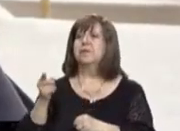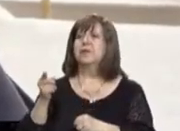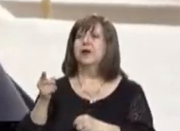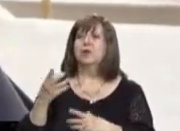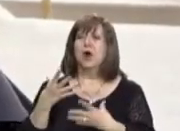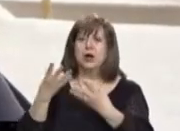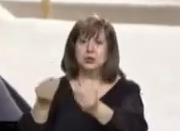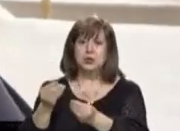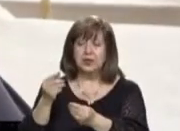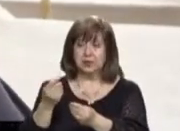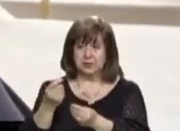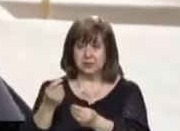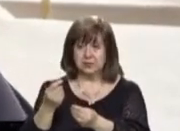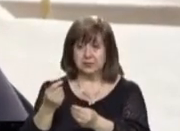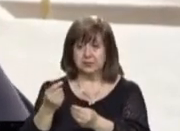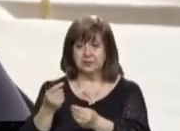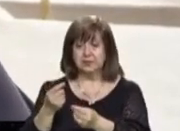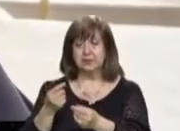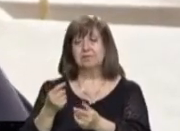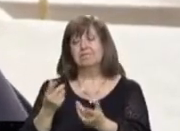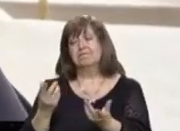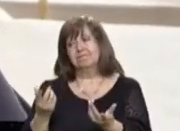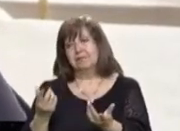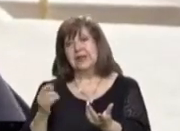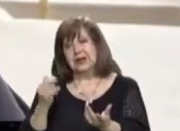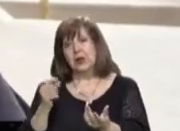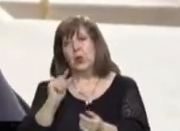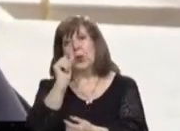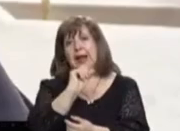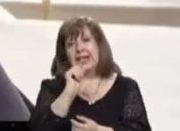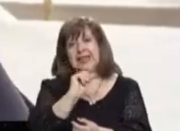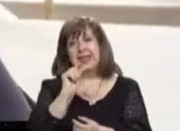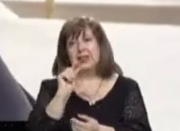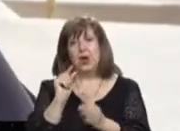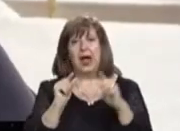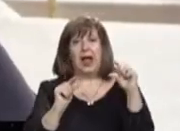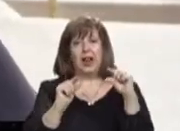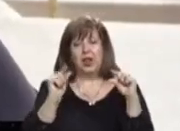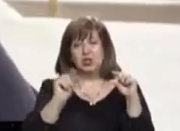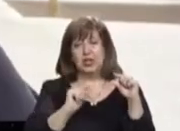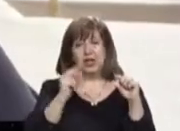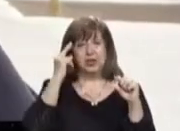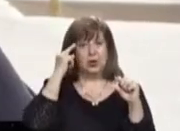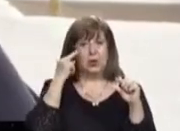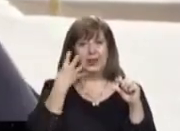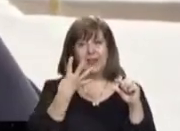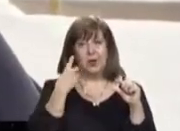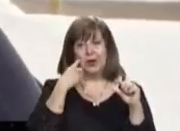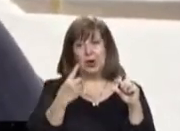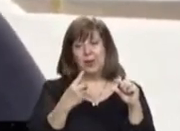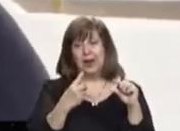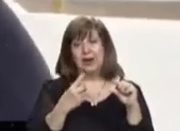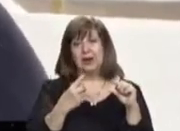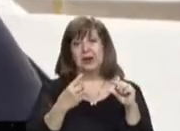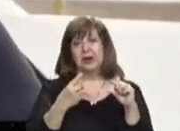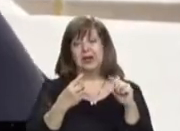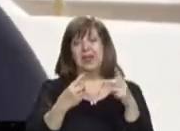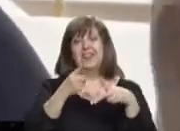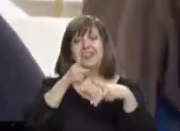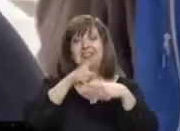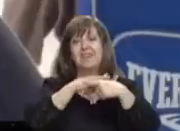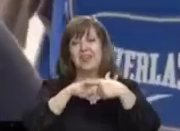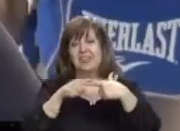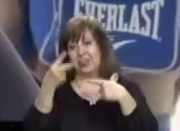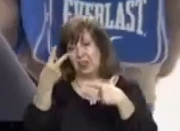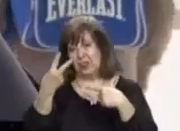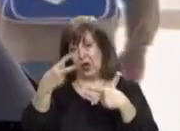que han lanzado? Es algo para un ratito, nada más. Algo para un ratito. Sí, nada más, porque la verdad que con lo que